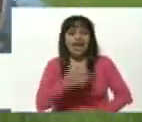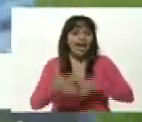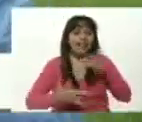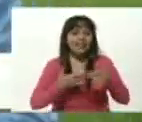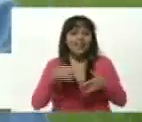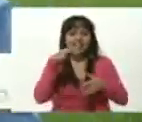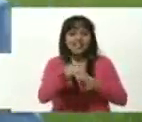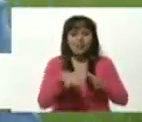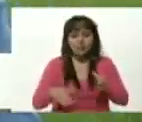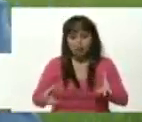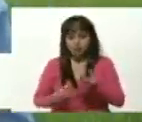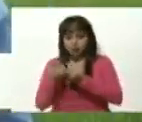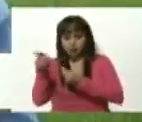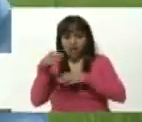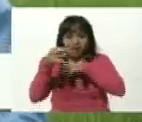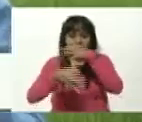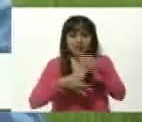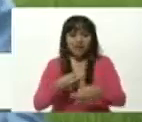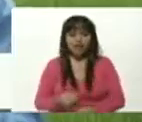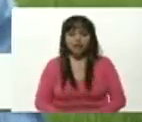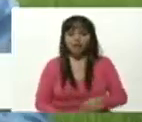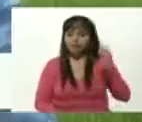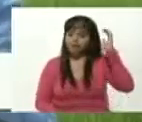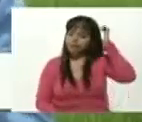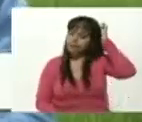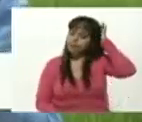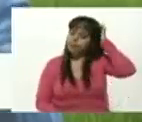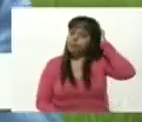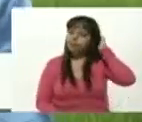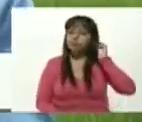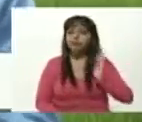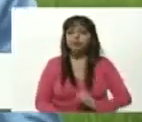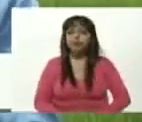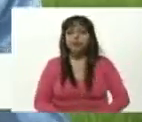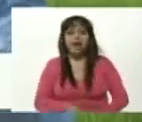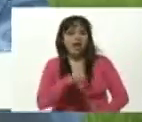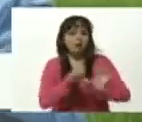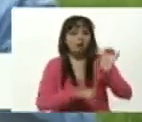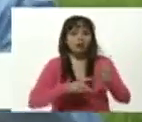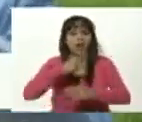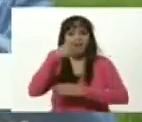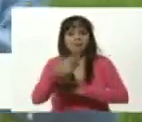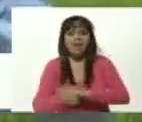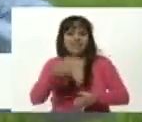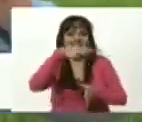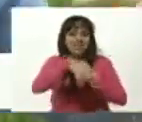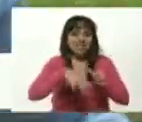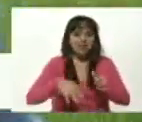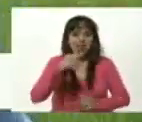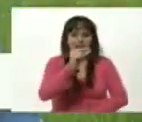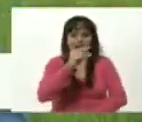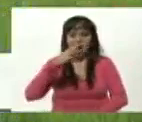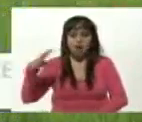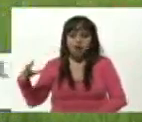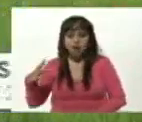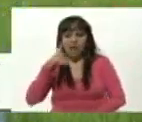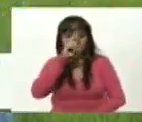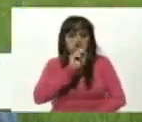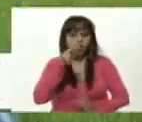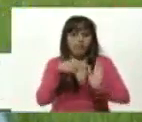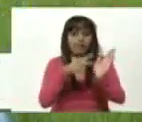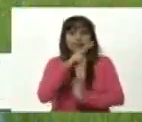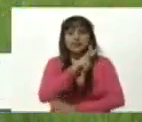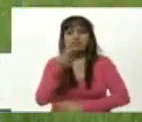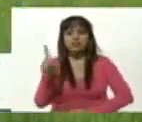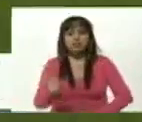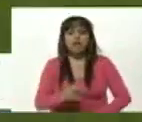productiva, como usted lo ha expresado, en la inspección del plan de siembra de arroz ciclo invierno 2021. Estamos